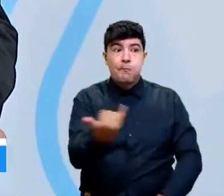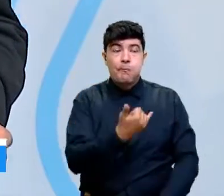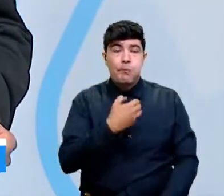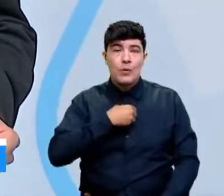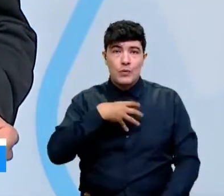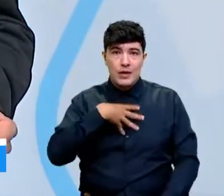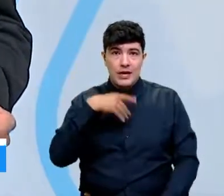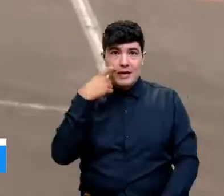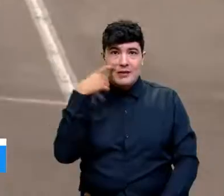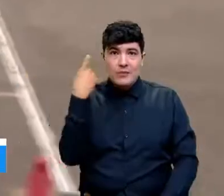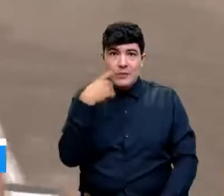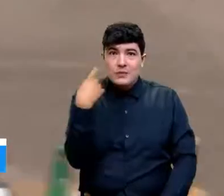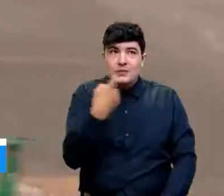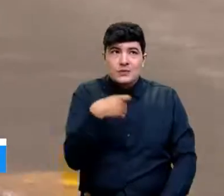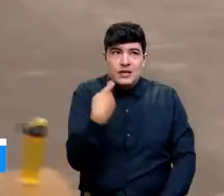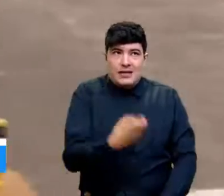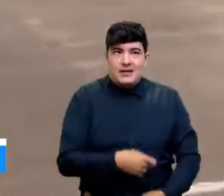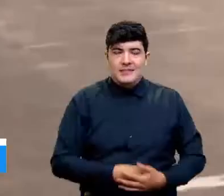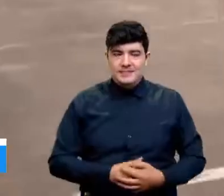niños.